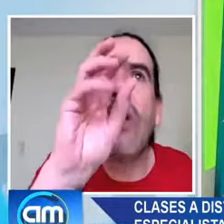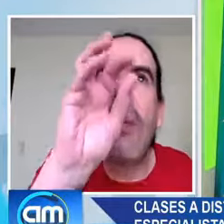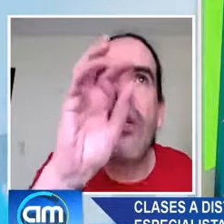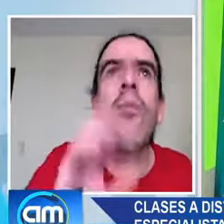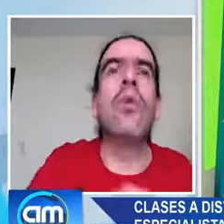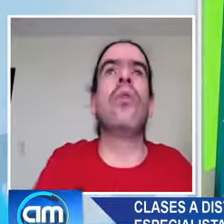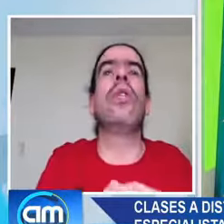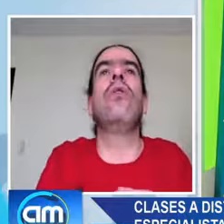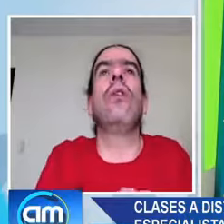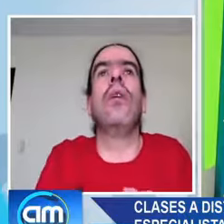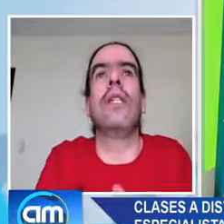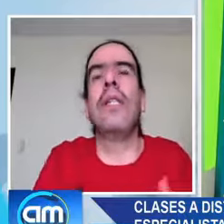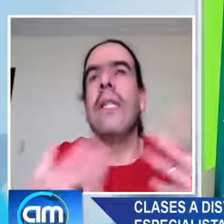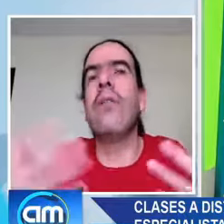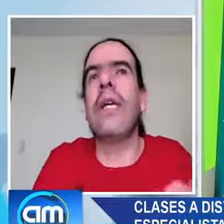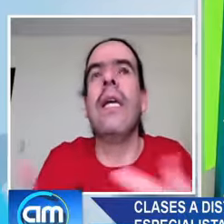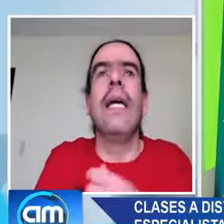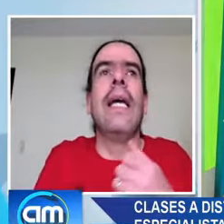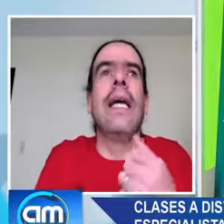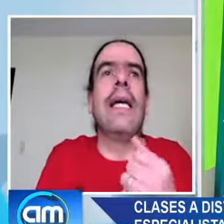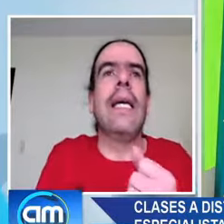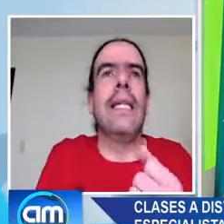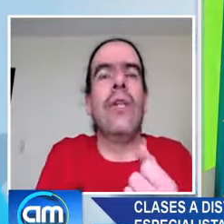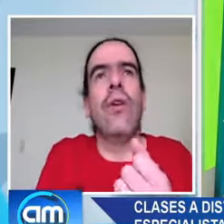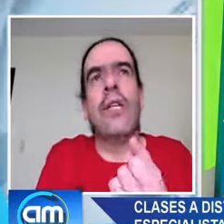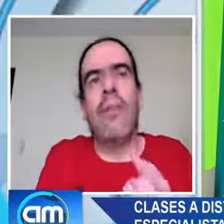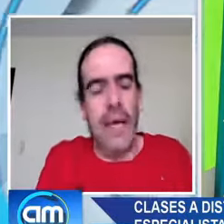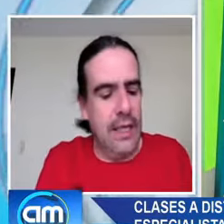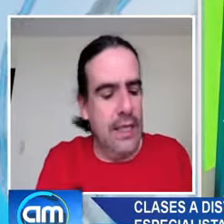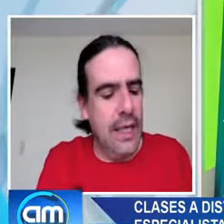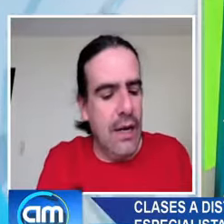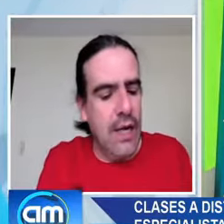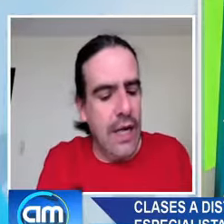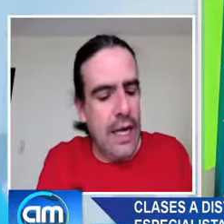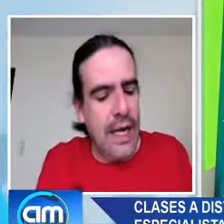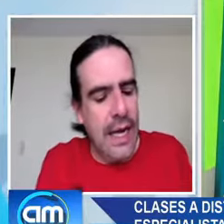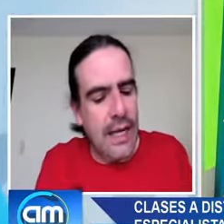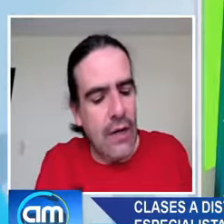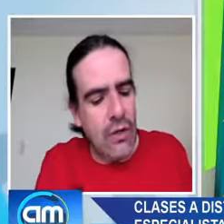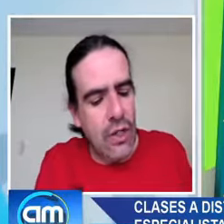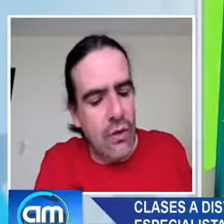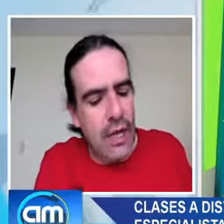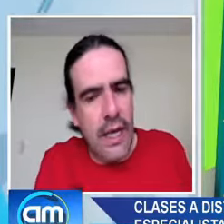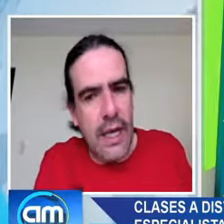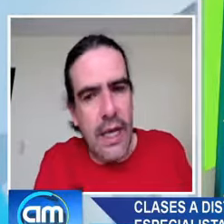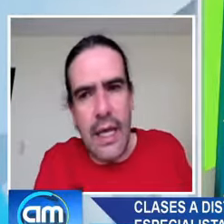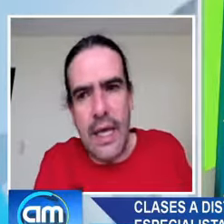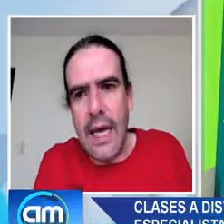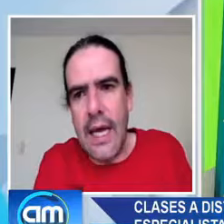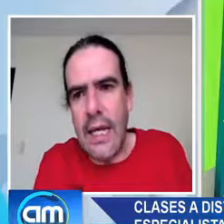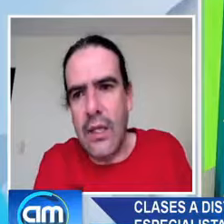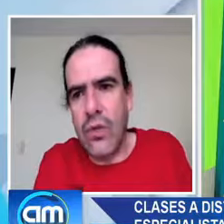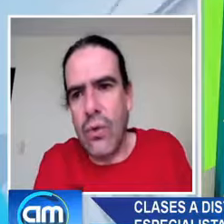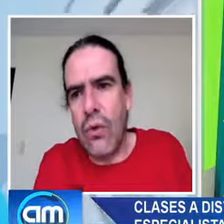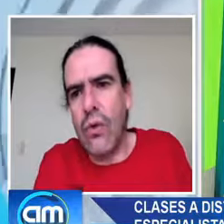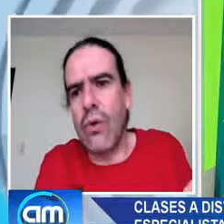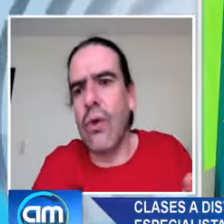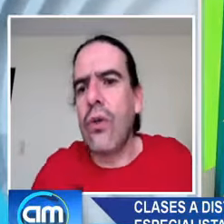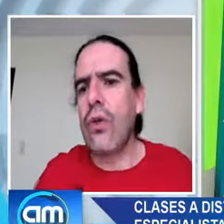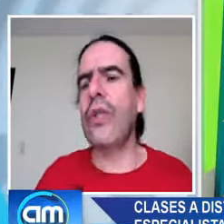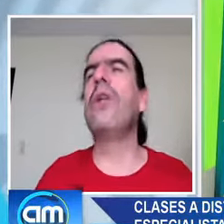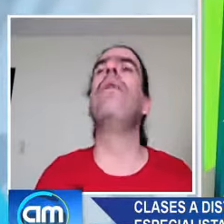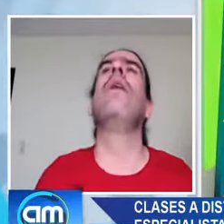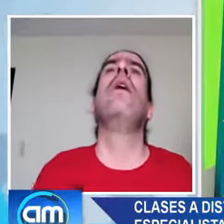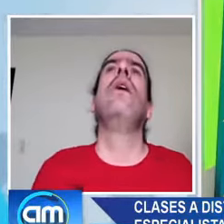para que esto no sea solamente un botoncito de muestra, sino que esté en todas partes. Al diagnóstico que ya hizo